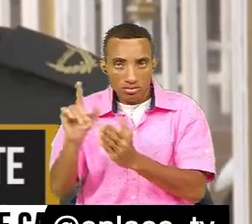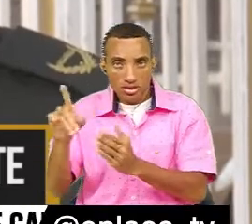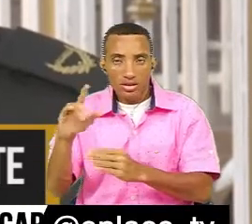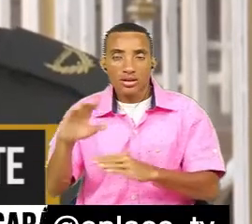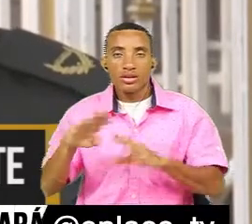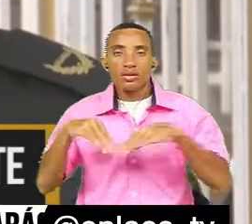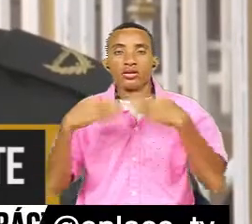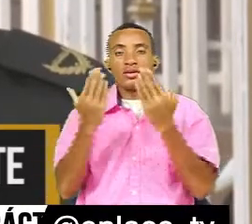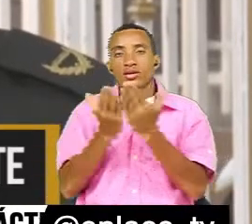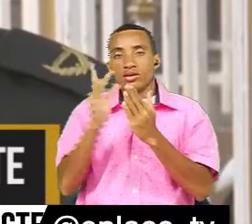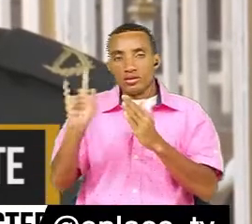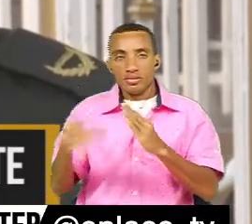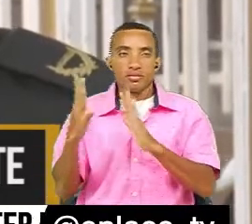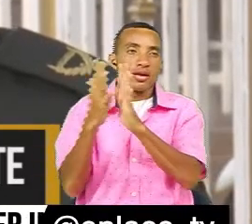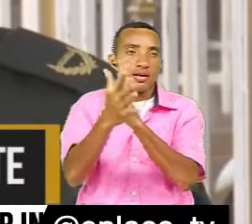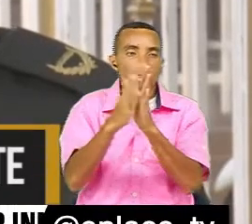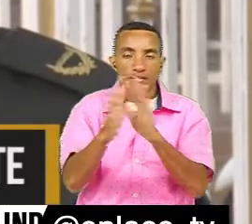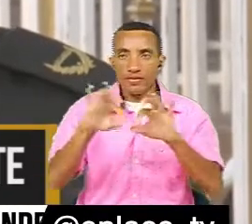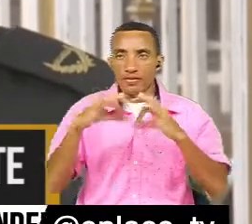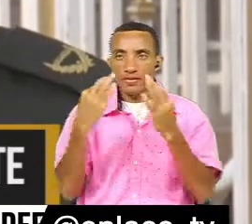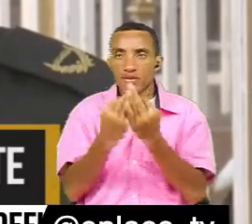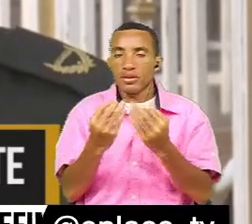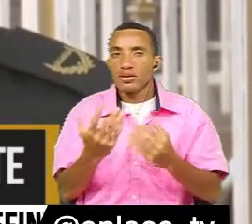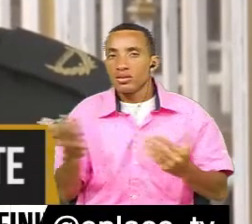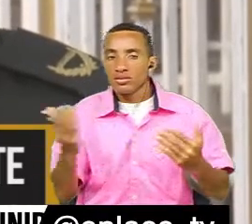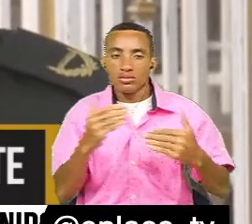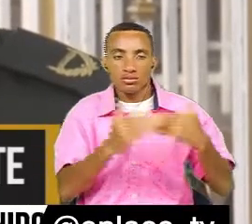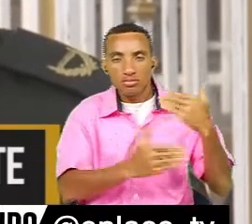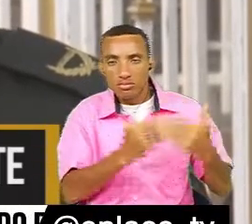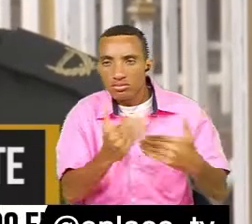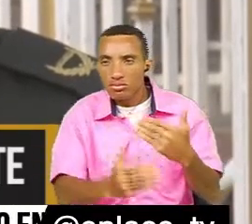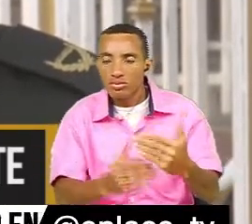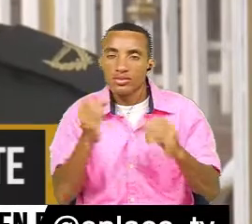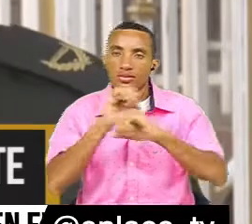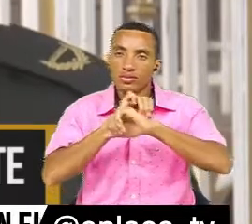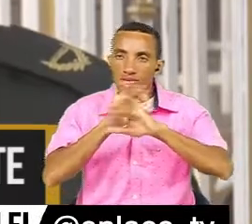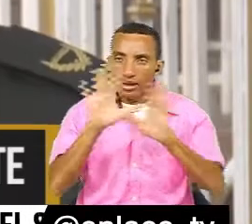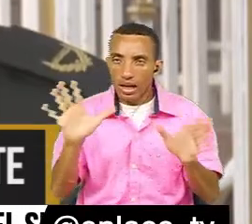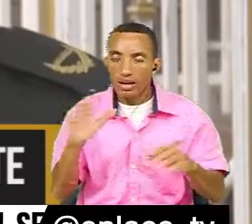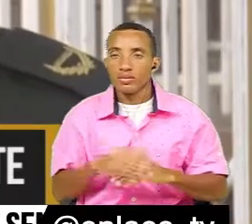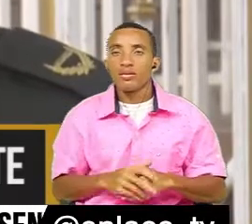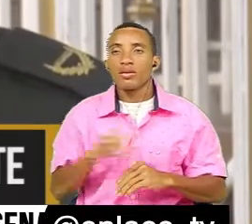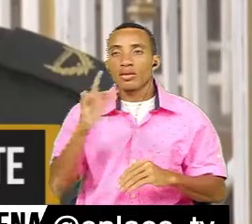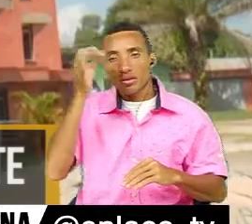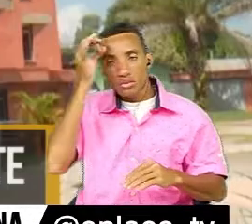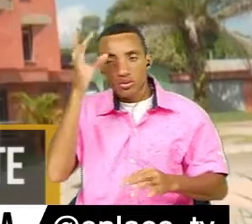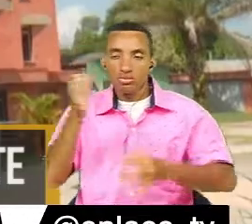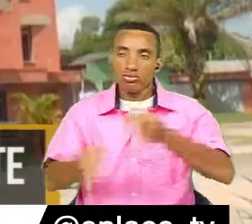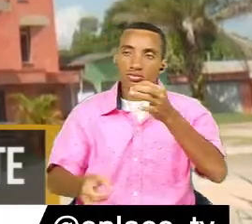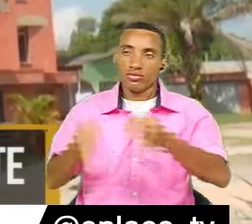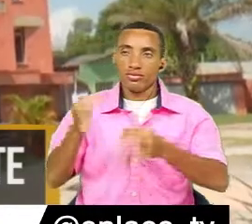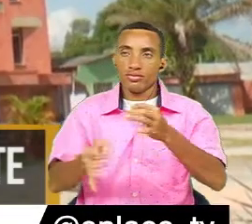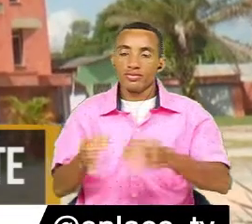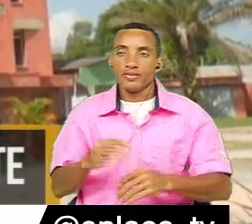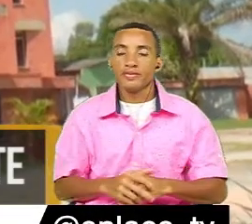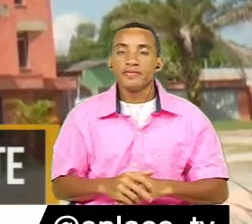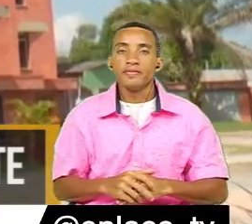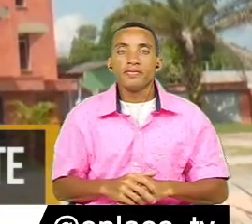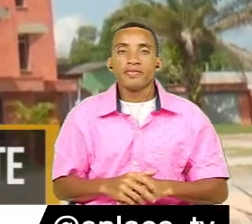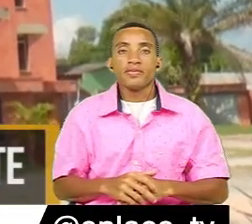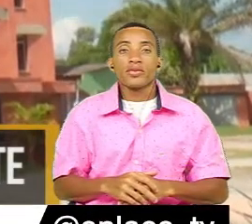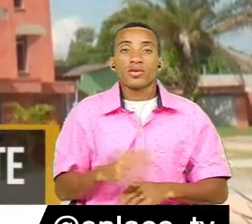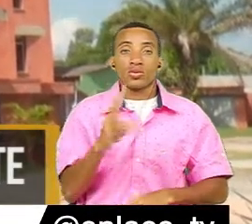pues donde se están estableciendo todos los protocolos necesarios para el esclarecimiento de este hecho y la posible judicialización del mismo. Se pudo conocer que dos